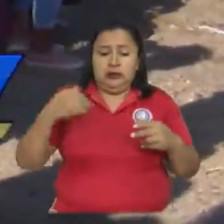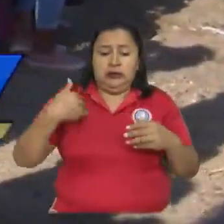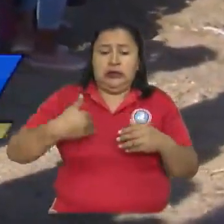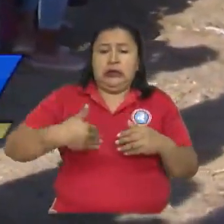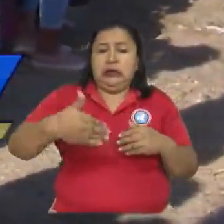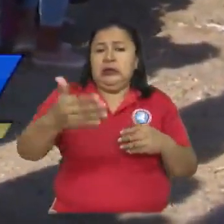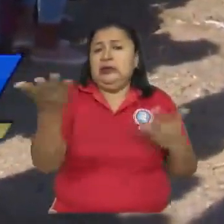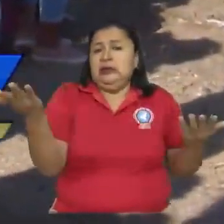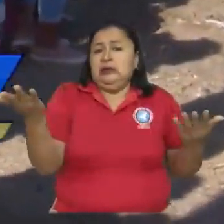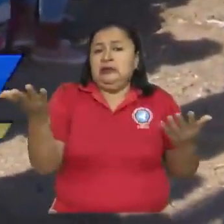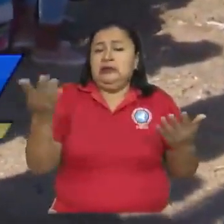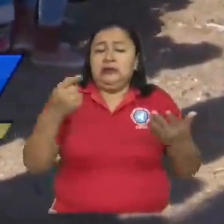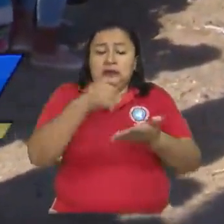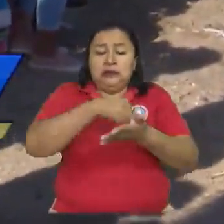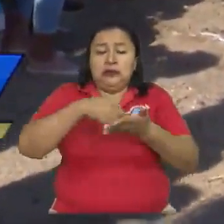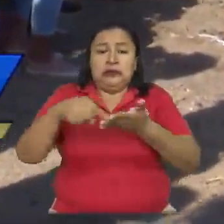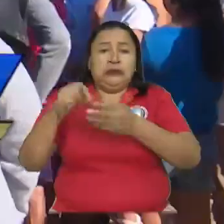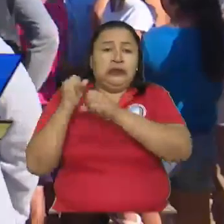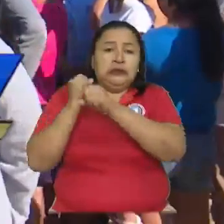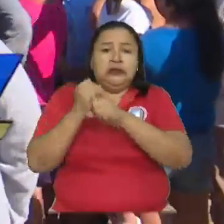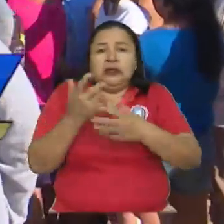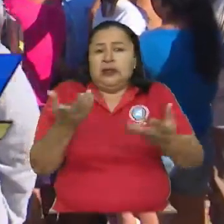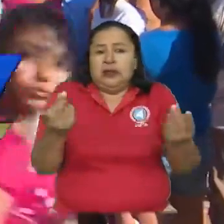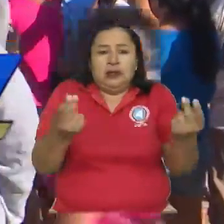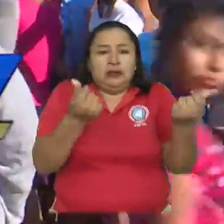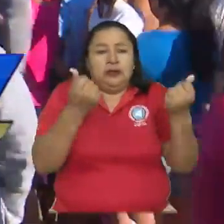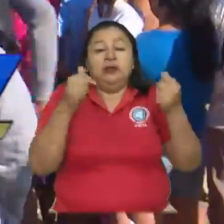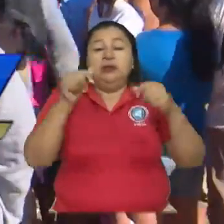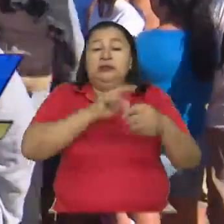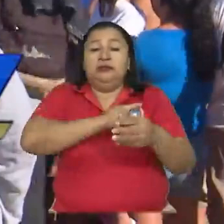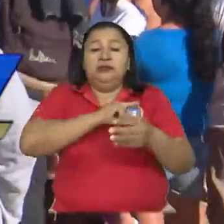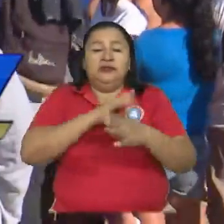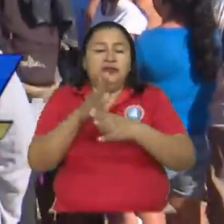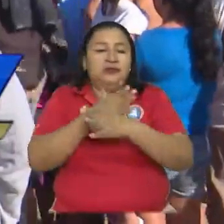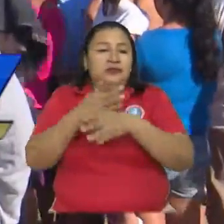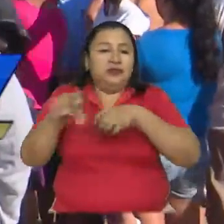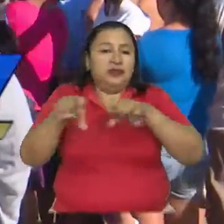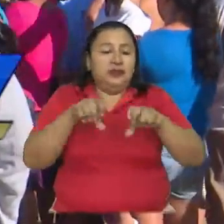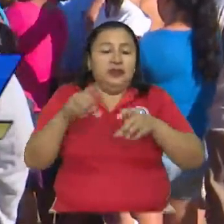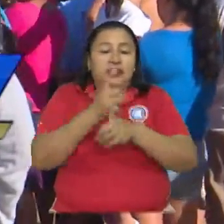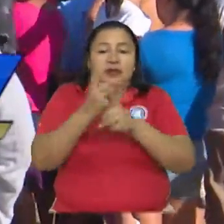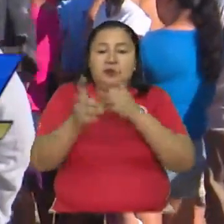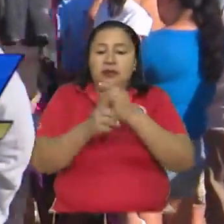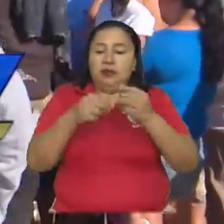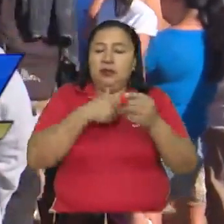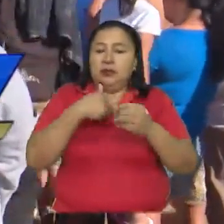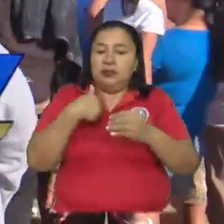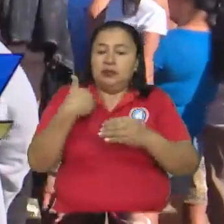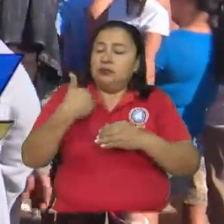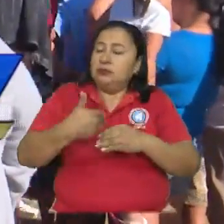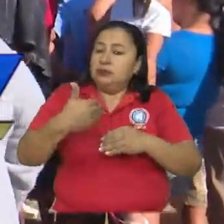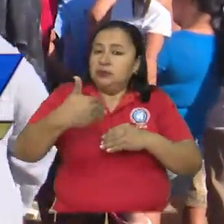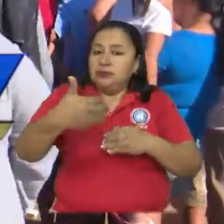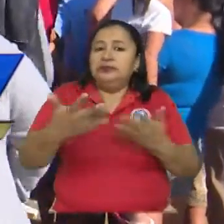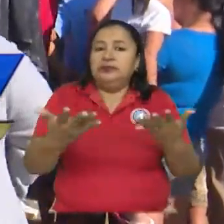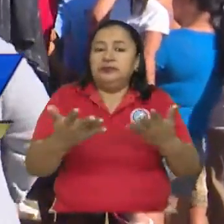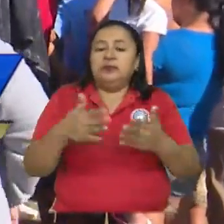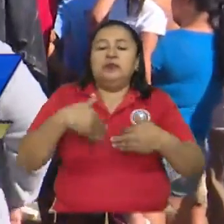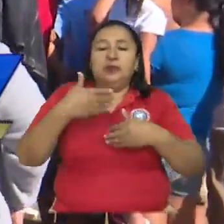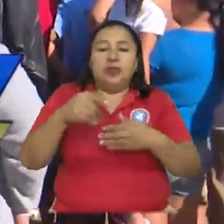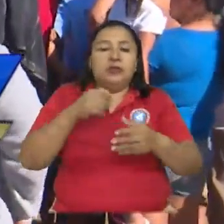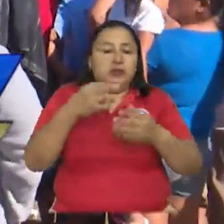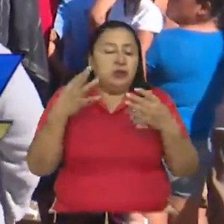hasta la Semana Santa. Entonces hay una serie de actividades que estaremos implementando también para